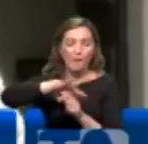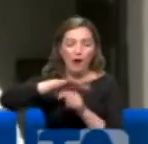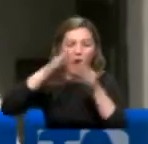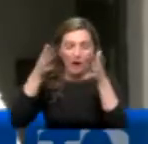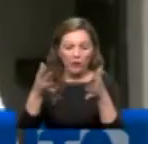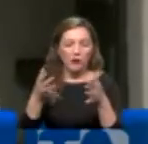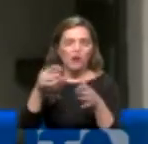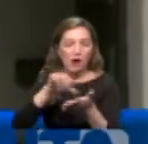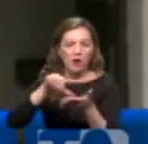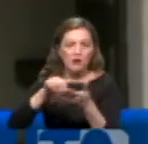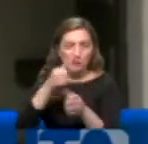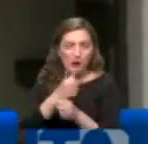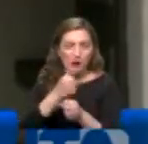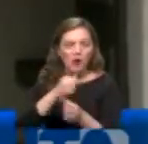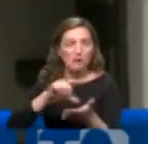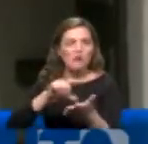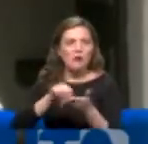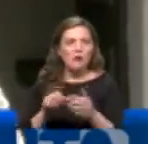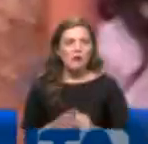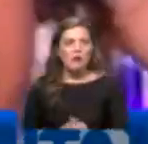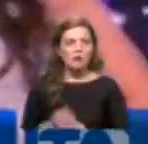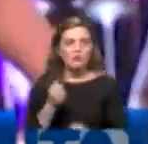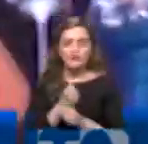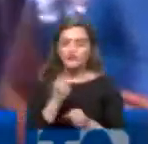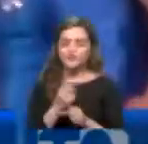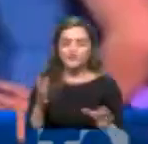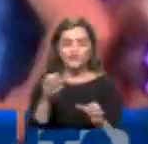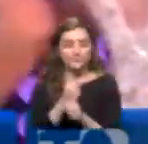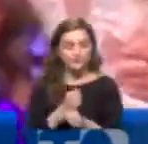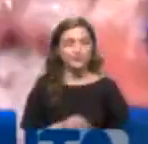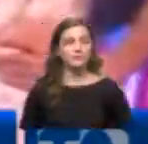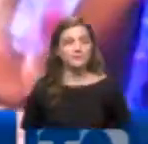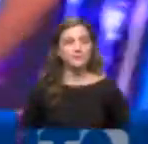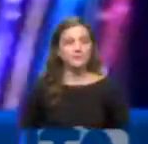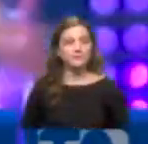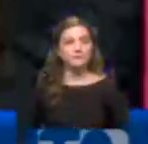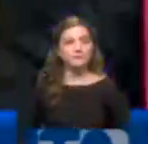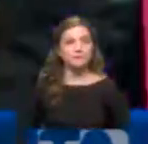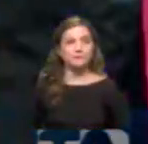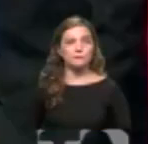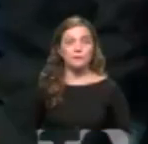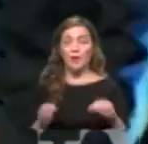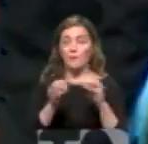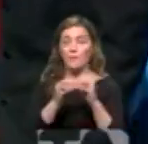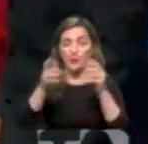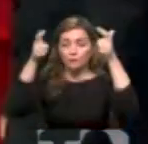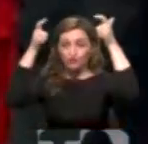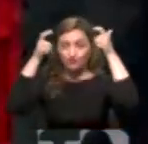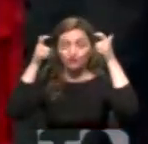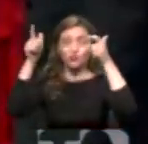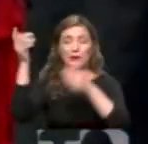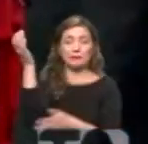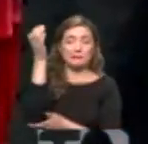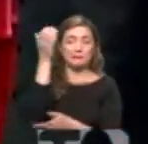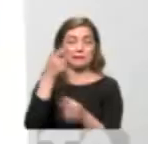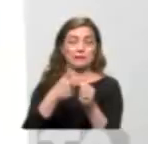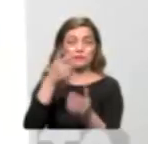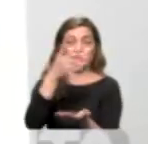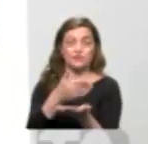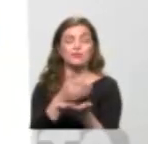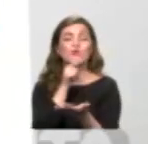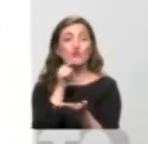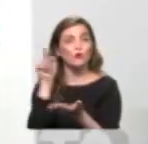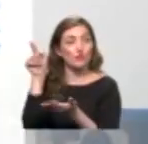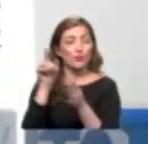que trabaje por la ciudad. ¿Qué es lo que venimos haciendo? El anuncio de que no se realizaría más el reinado de Quito la hizo el Patronato San José